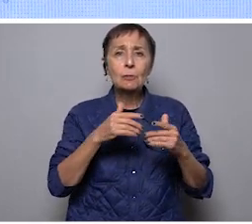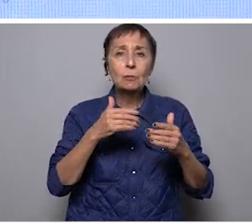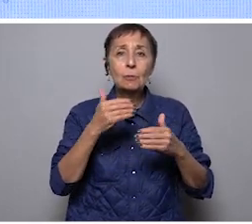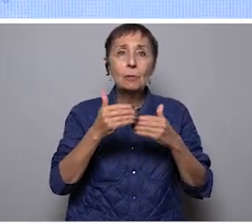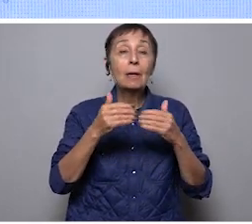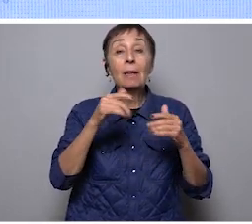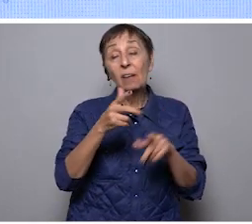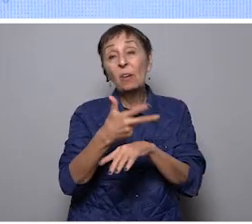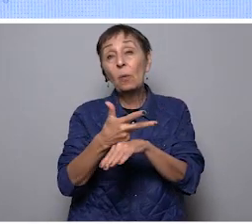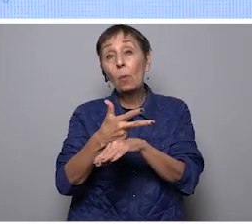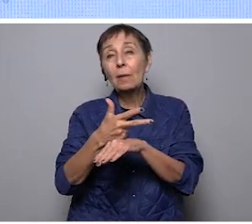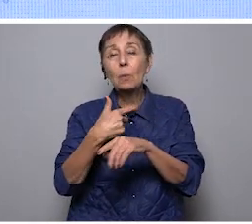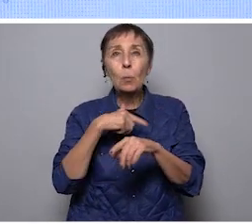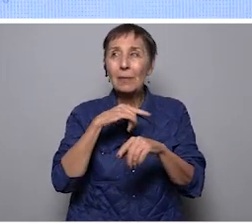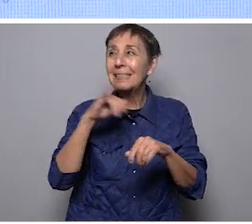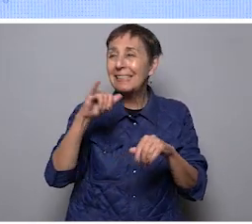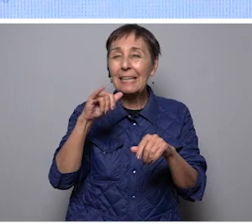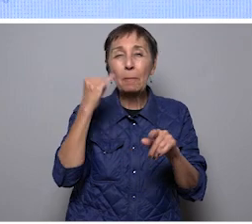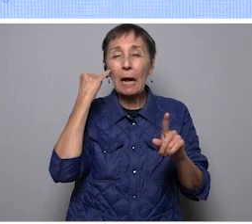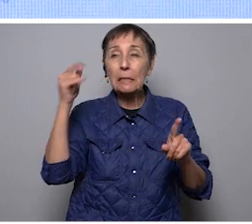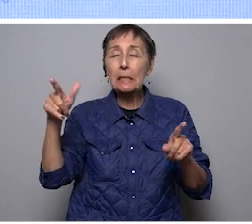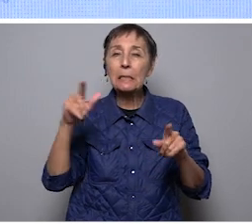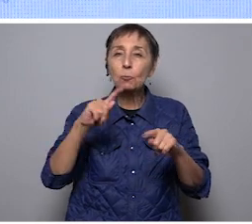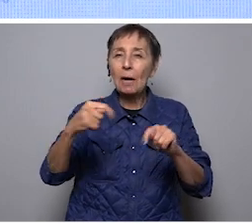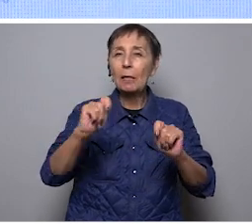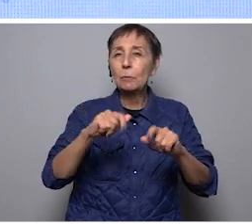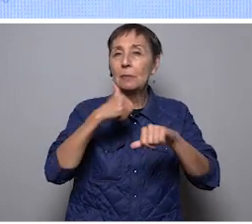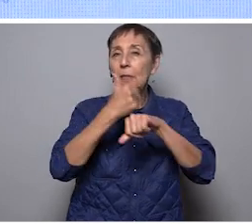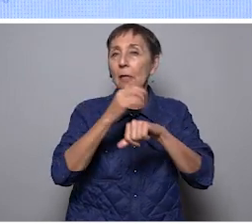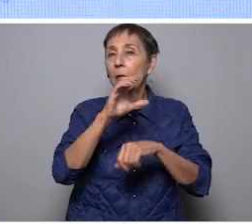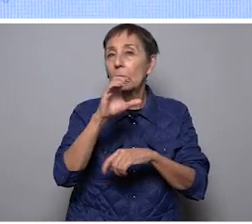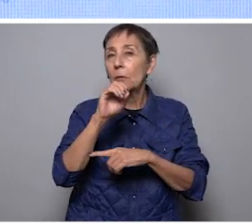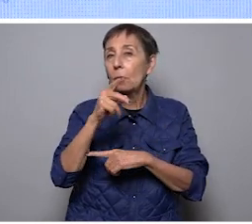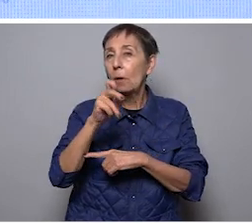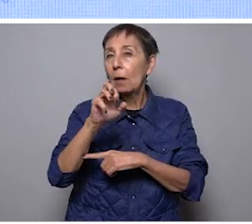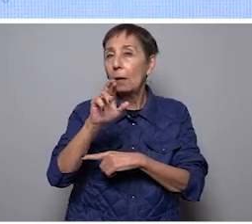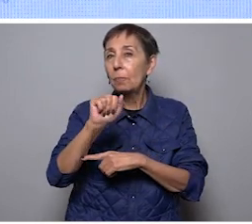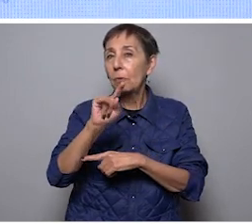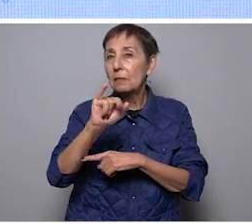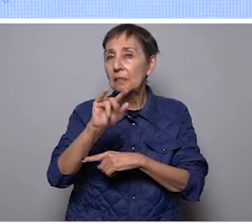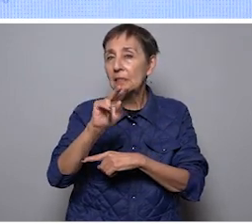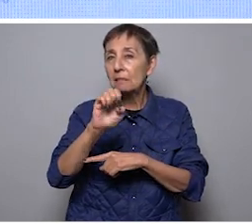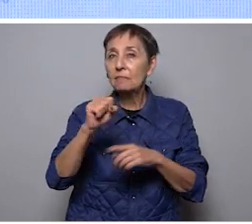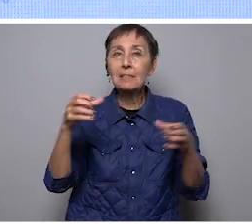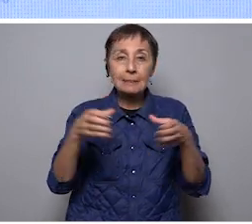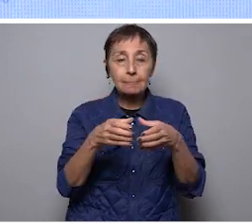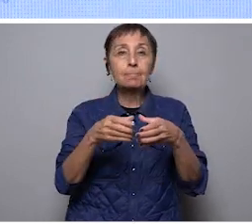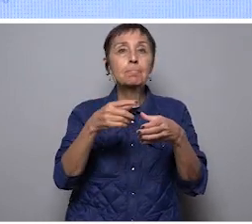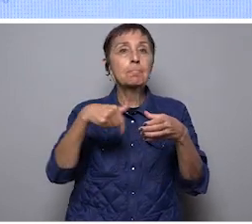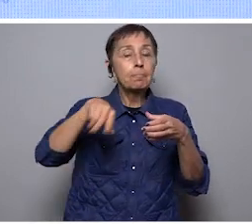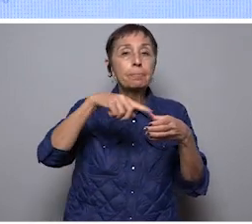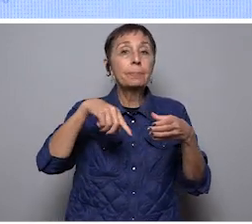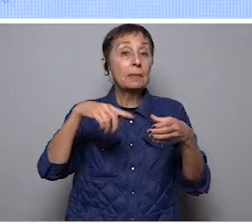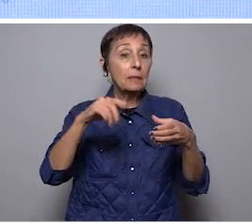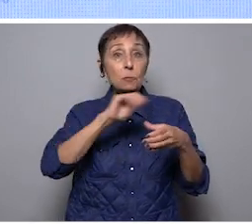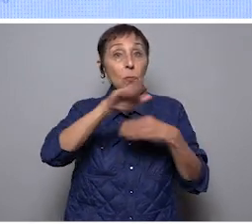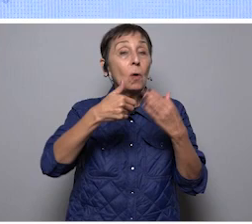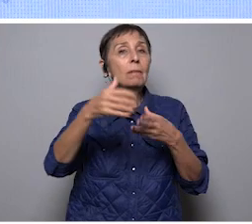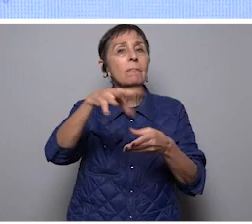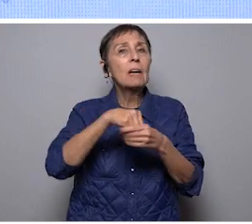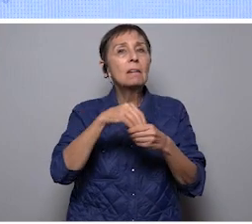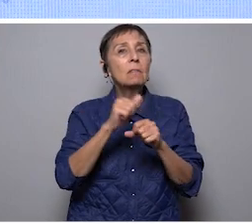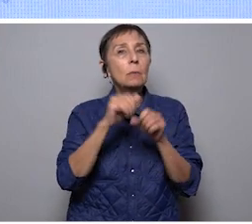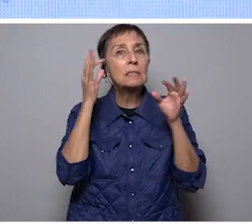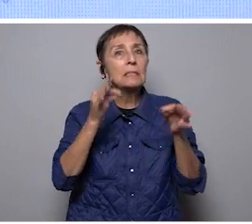cooperativas forman parte toman participación en el gobierno corporativo forman parte de la toma de decisiones y y se